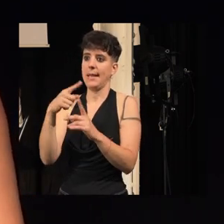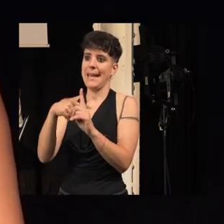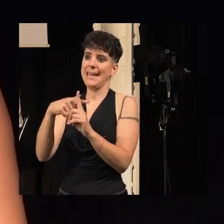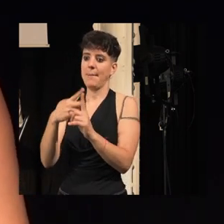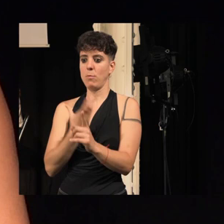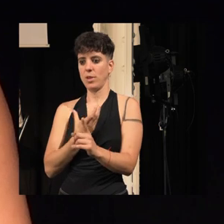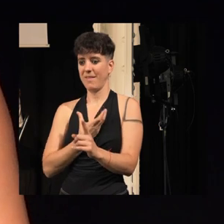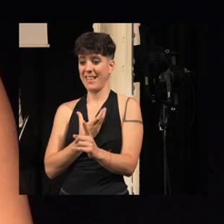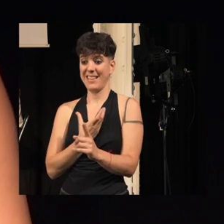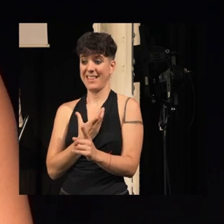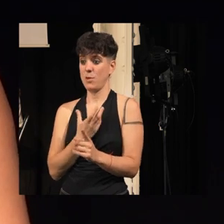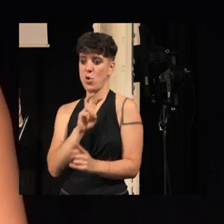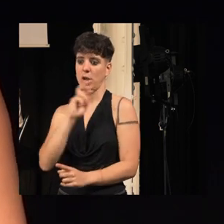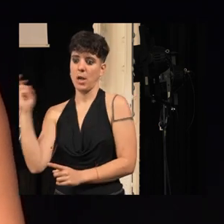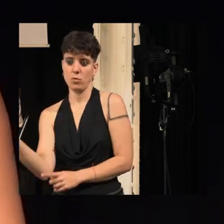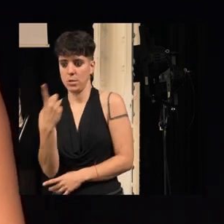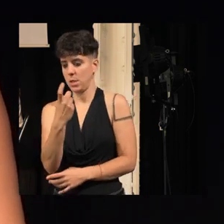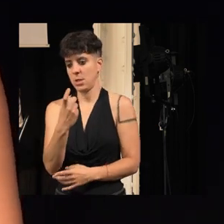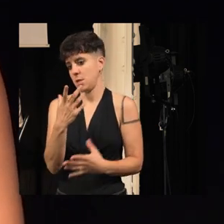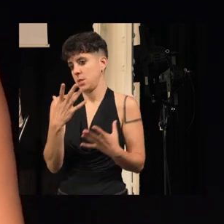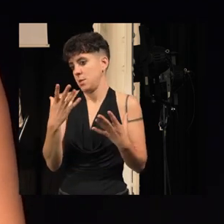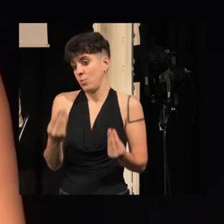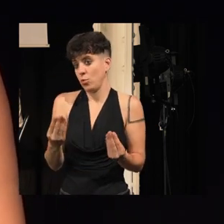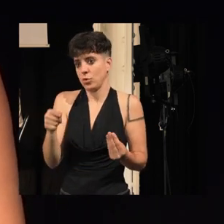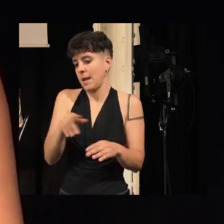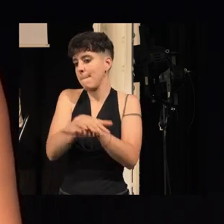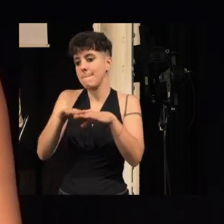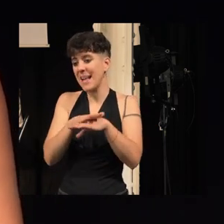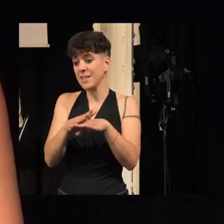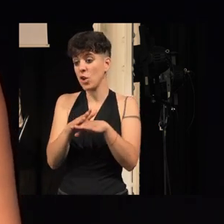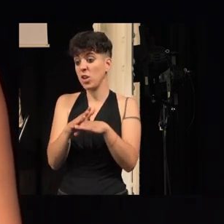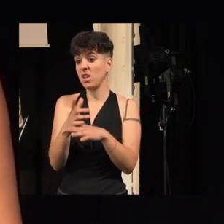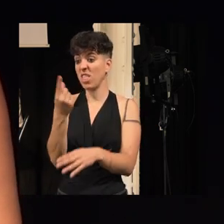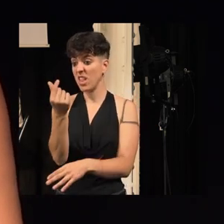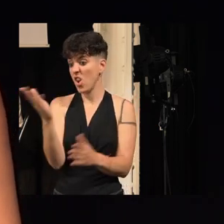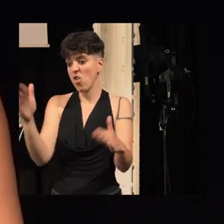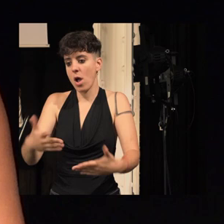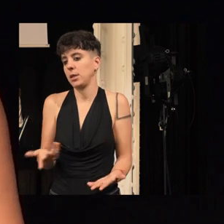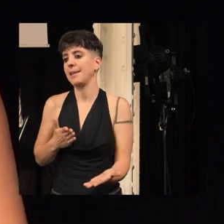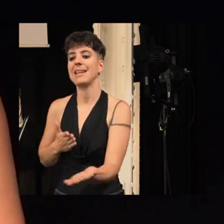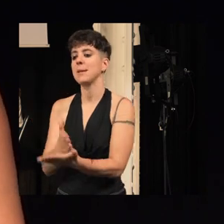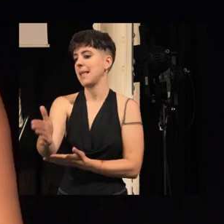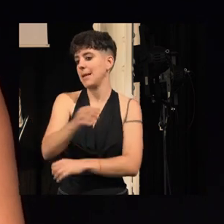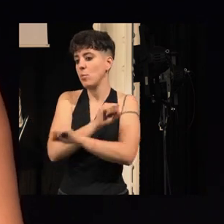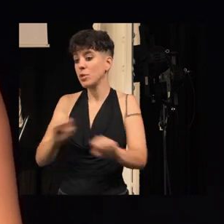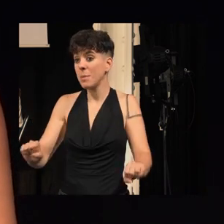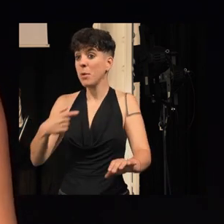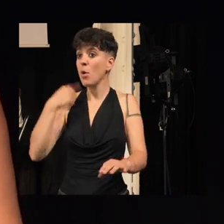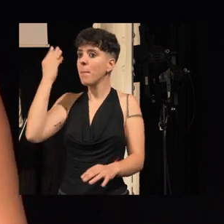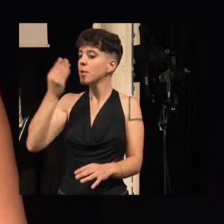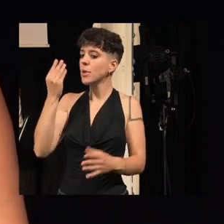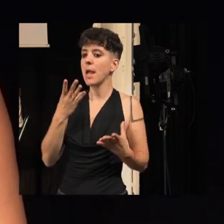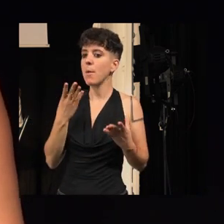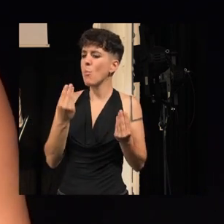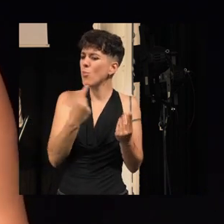falta muchísimos recursos. Es lo básico, sin dinero no se puede transversalizar. Pero yo creo que hay muchas cosas que se